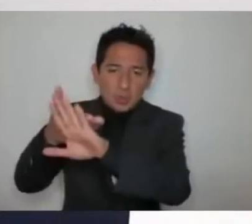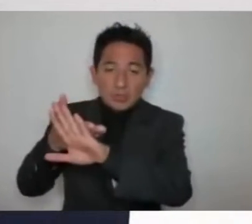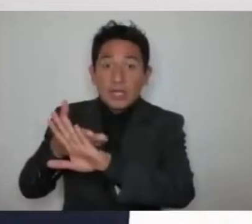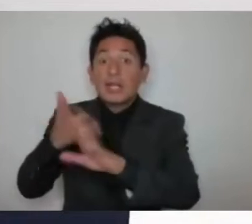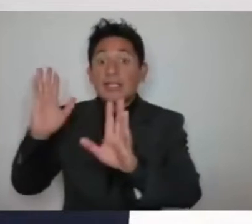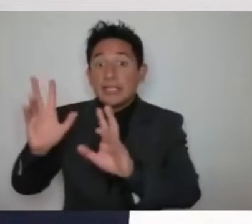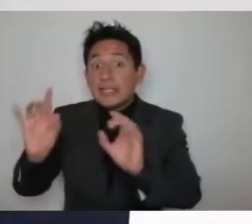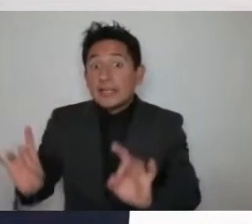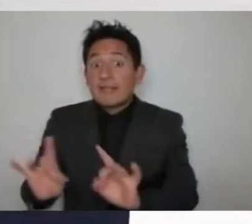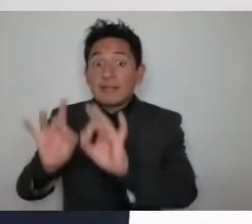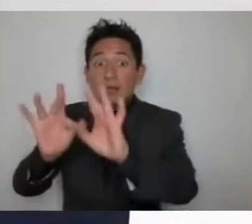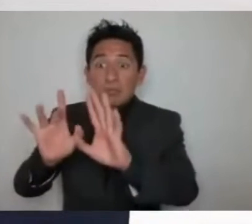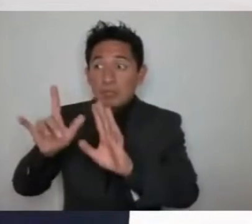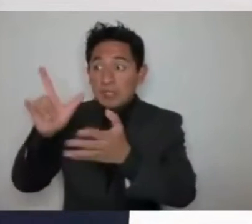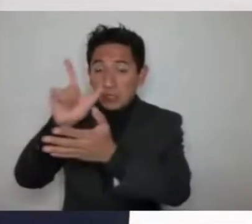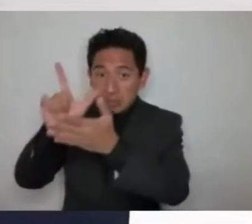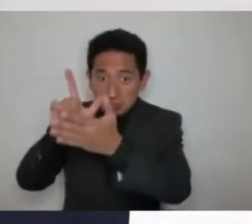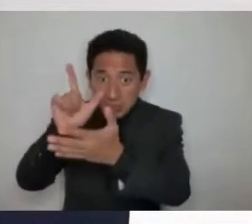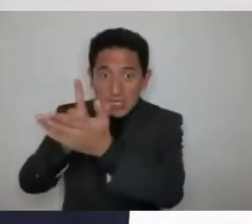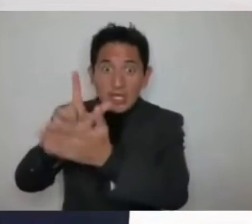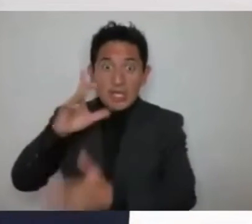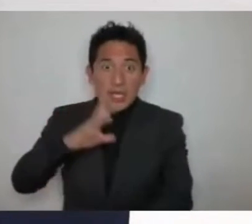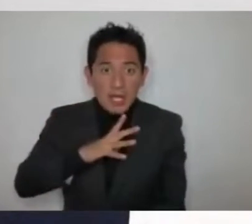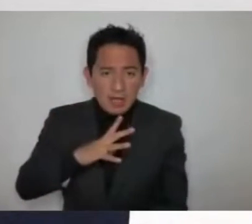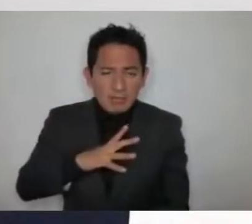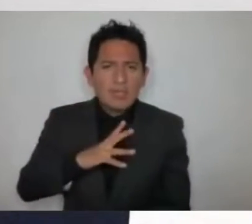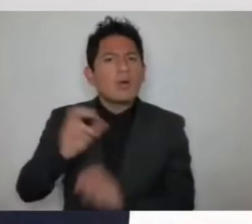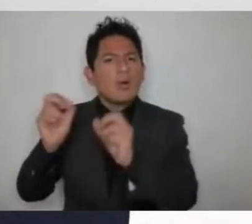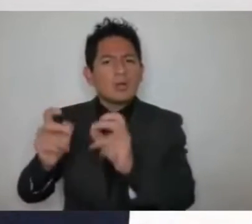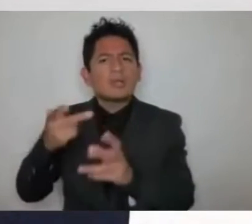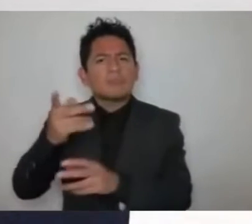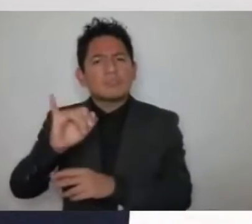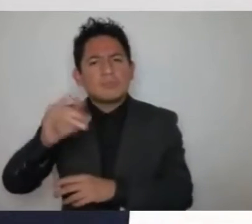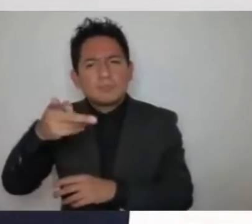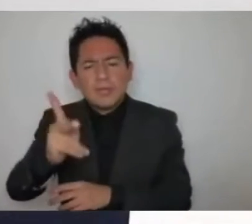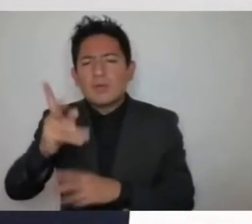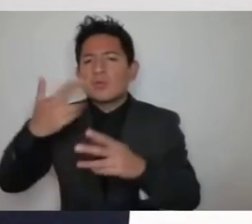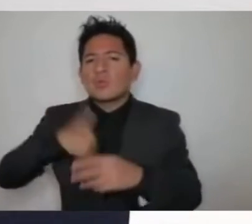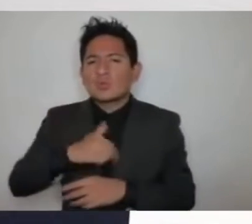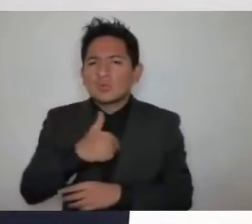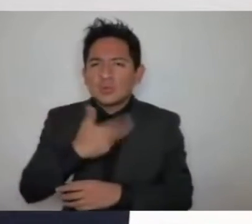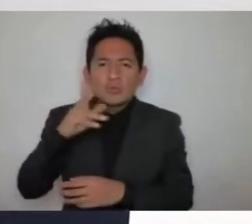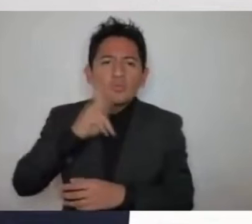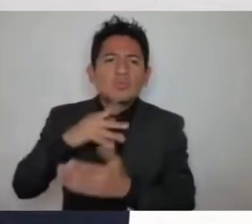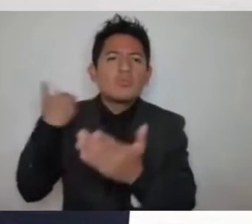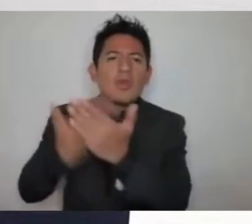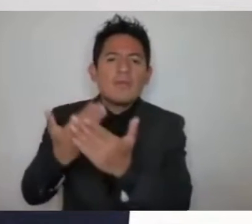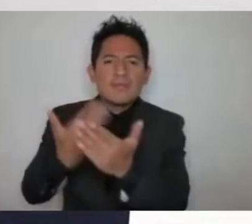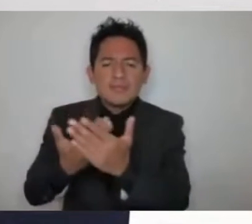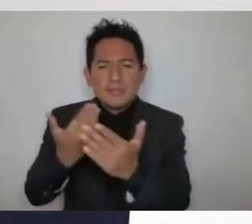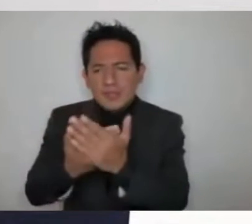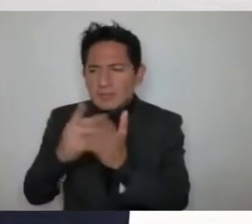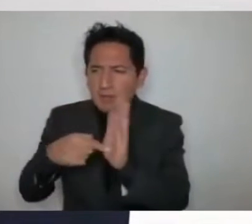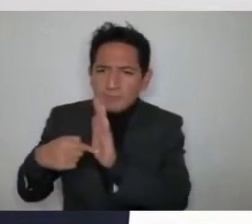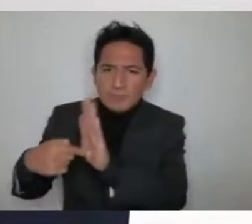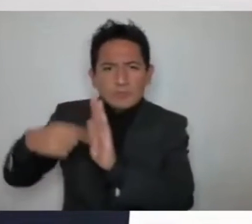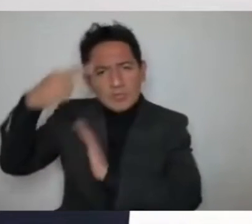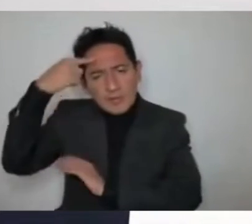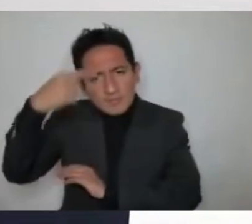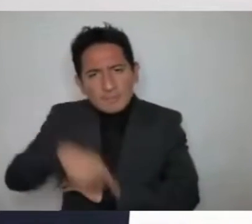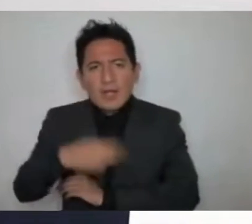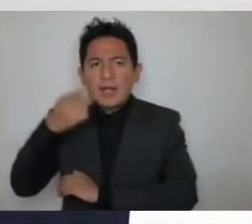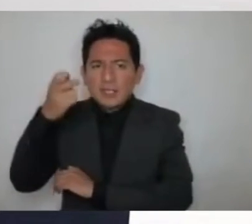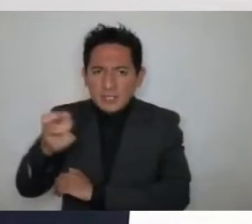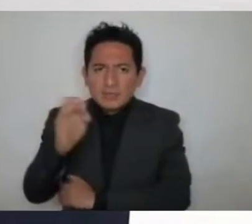determinados medios de prueba y eso también es central porque implicaría la posibilidad de que en momentos subsecuentes no fueran introducidas